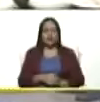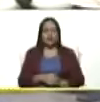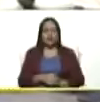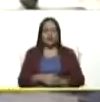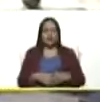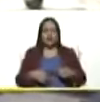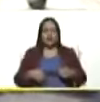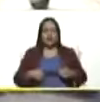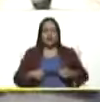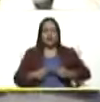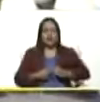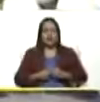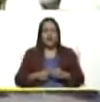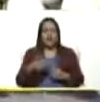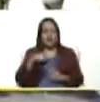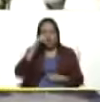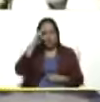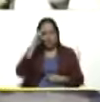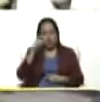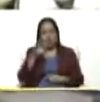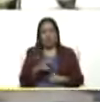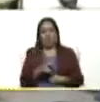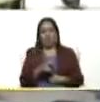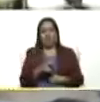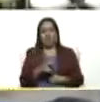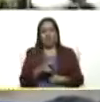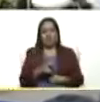Ven, quita los lentes para que sea solemne.